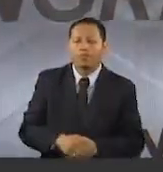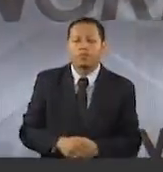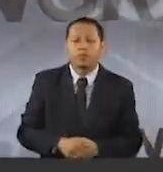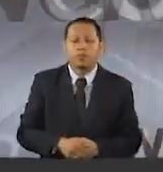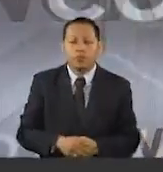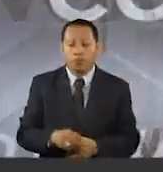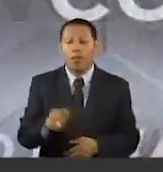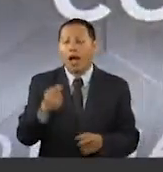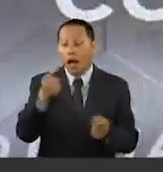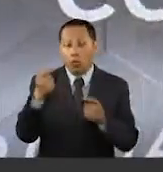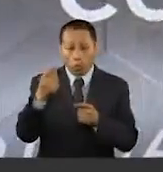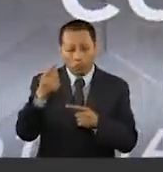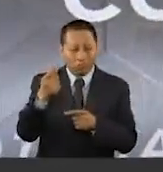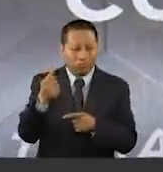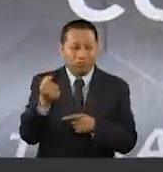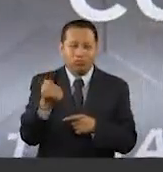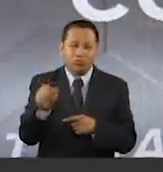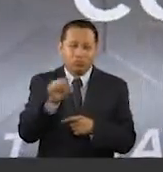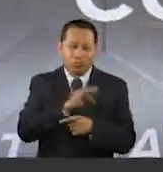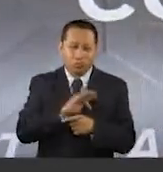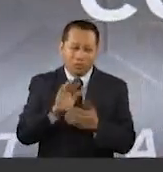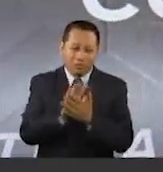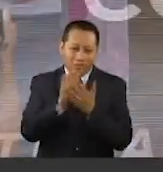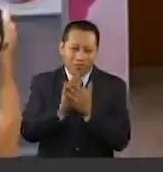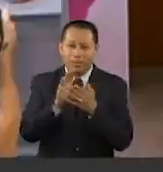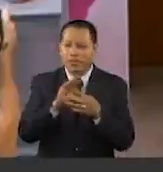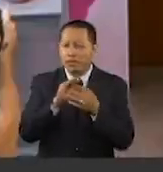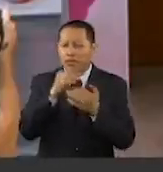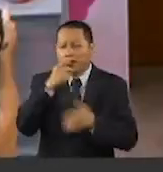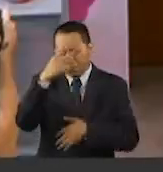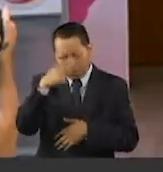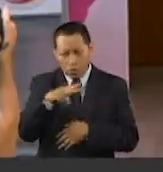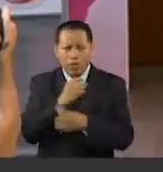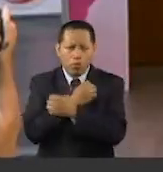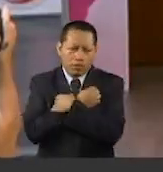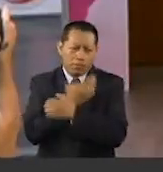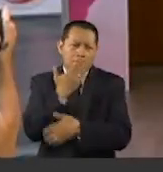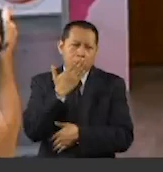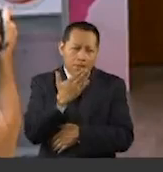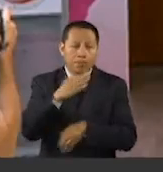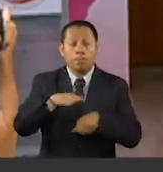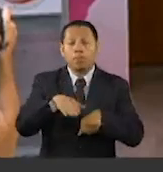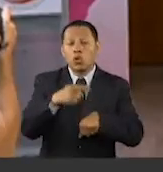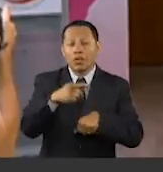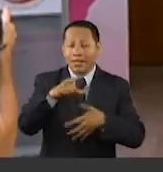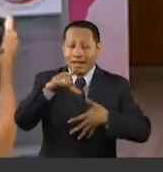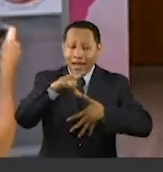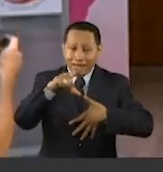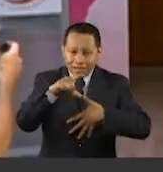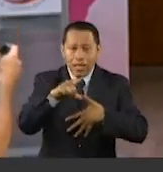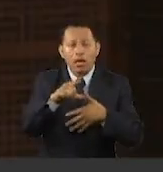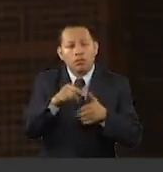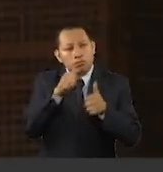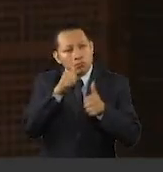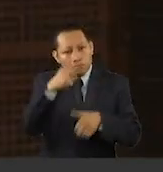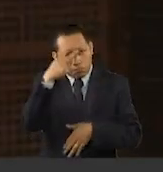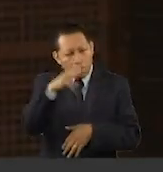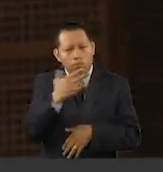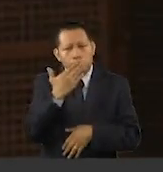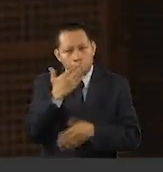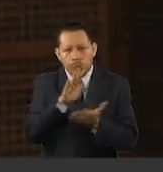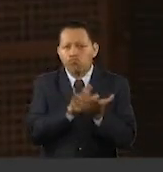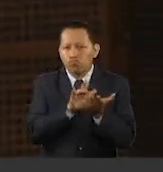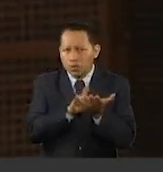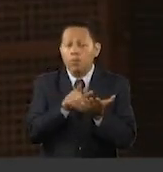Especialistas participantes afirmaron que México es referencia en temas educativos para los países que integran América Latina. Sin embargo, señalaron que